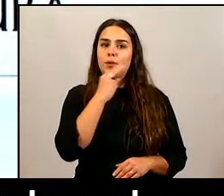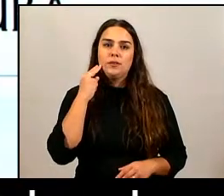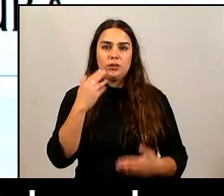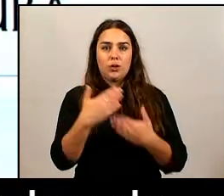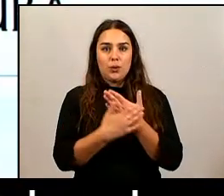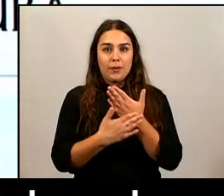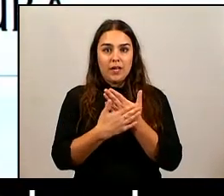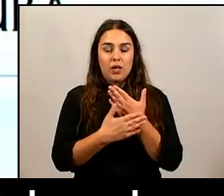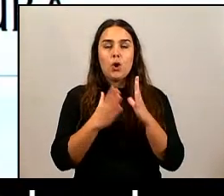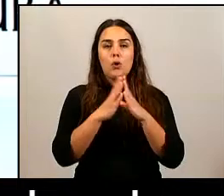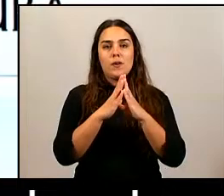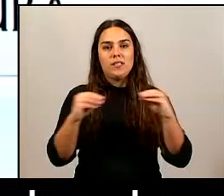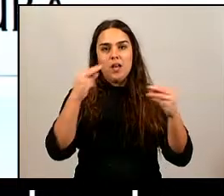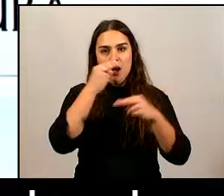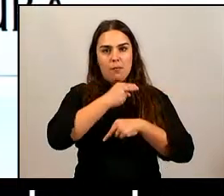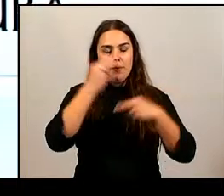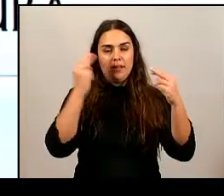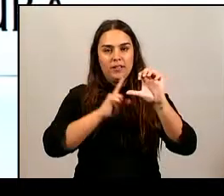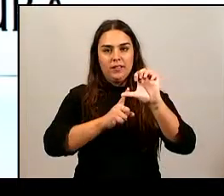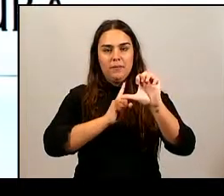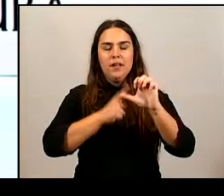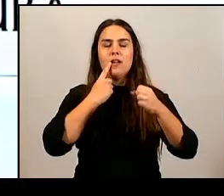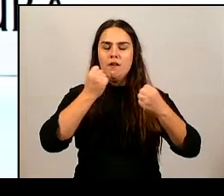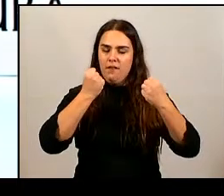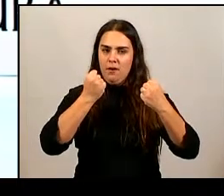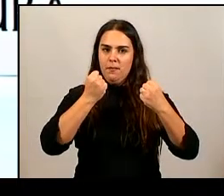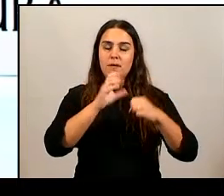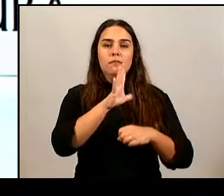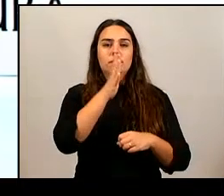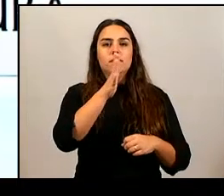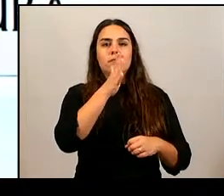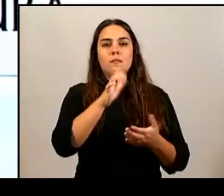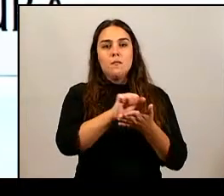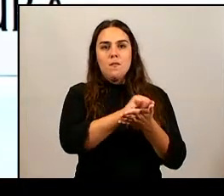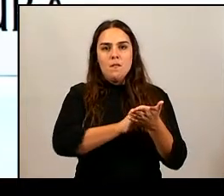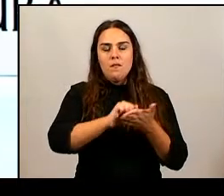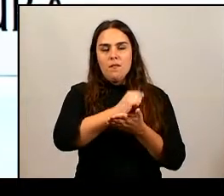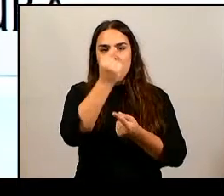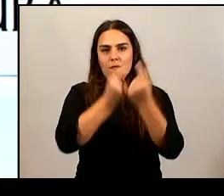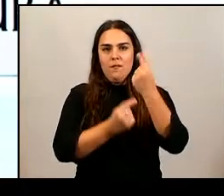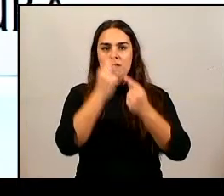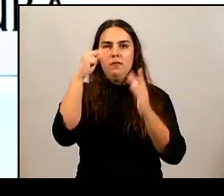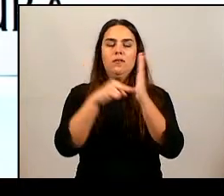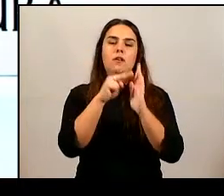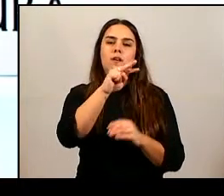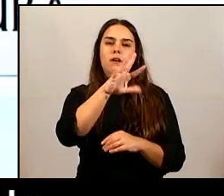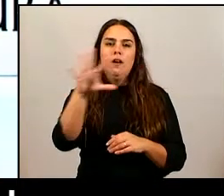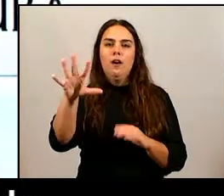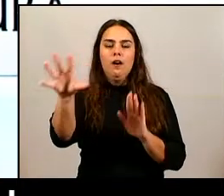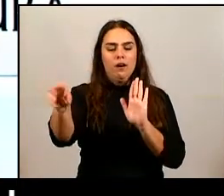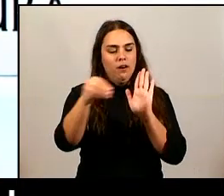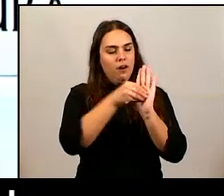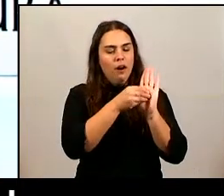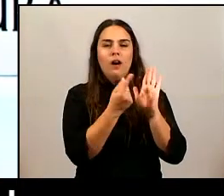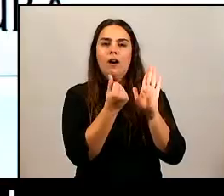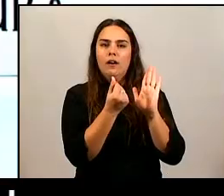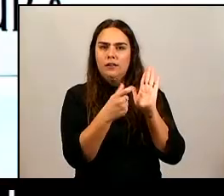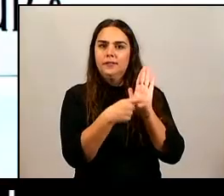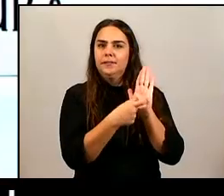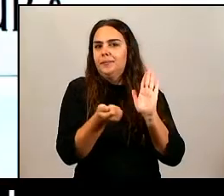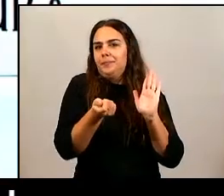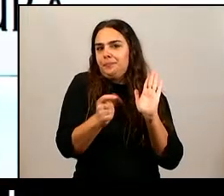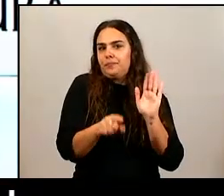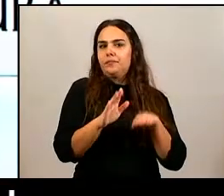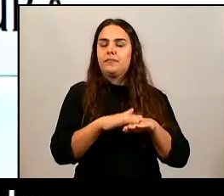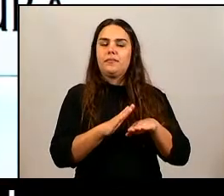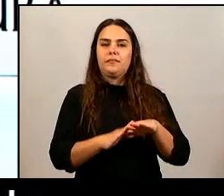con la Universidad Pública Extremeña es firme. Por eso, el borrador de presupuestos de 2025 recoge una cuantía similar para